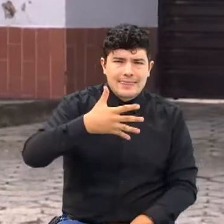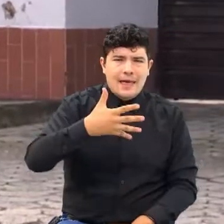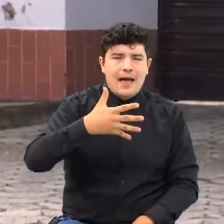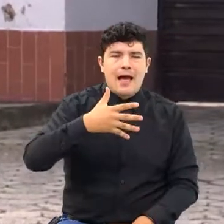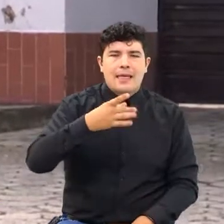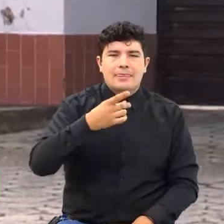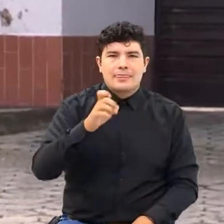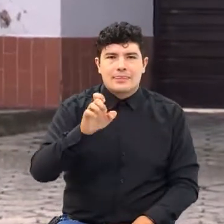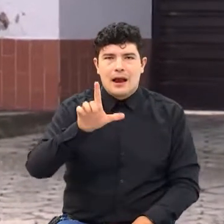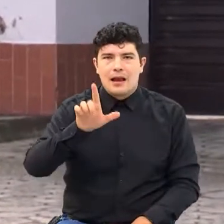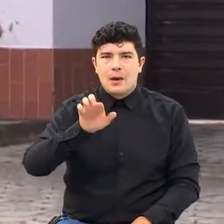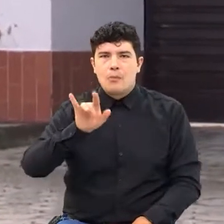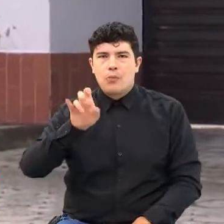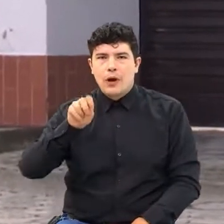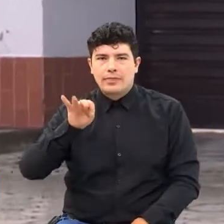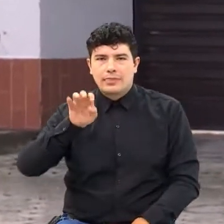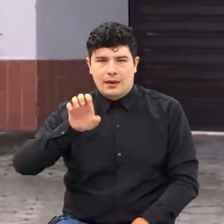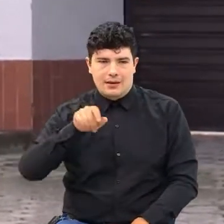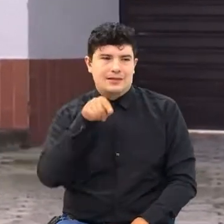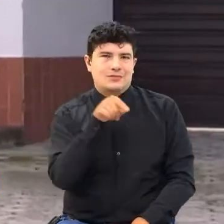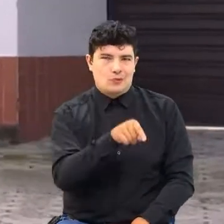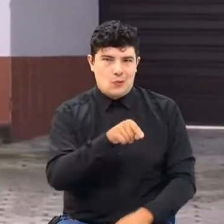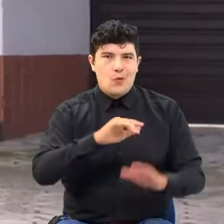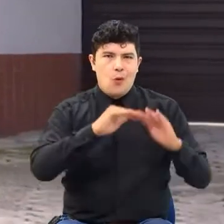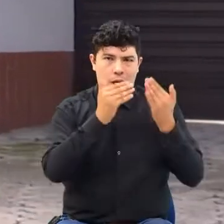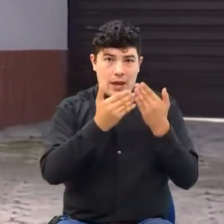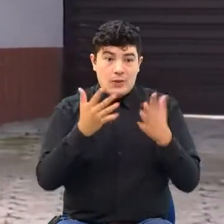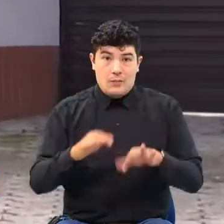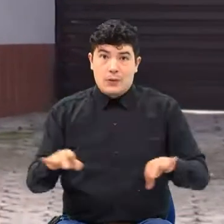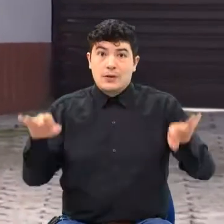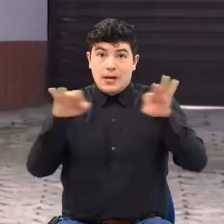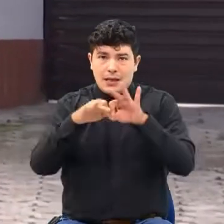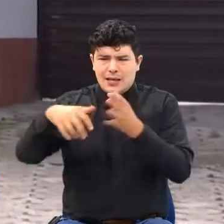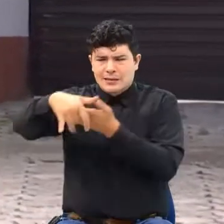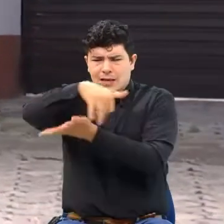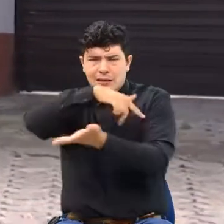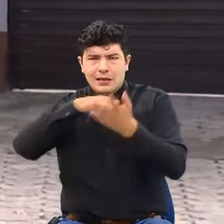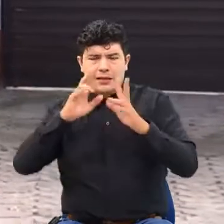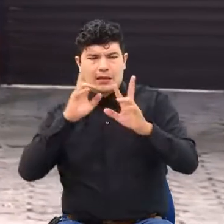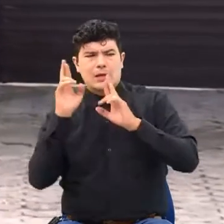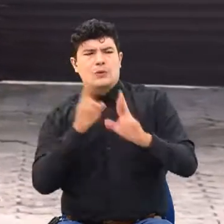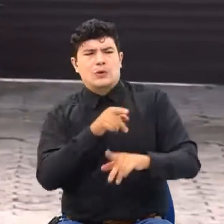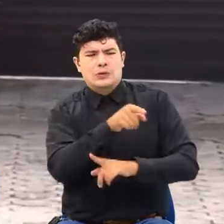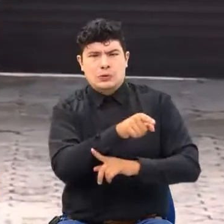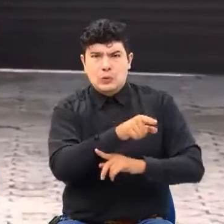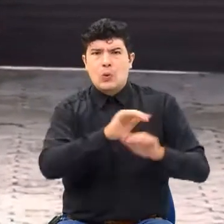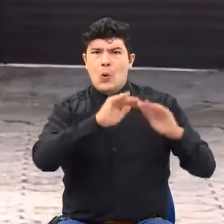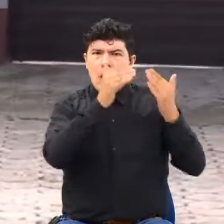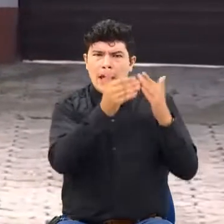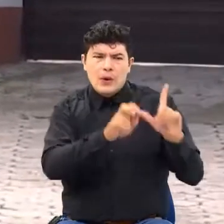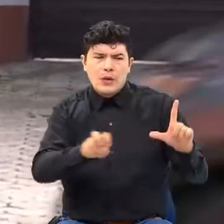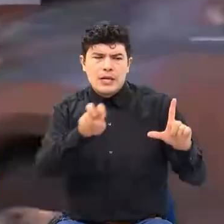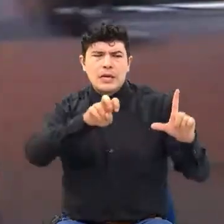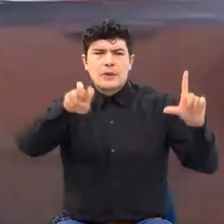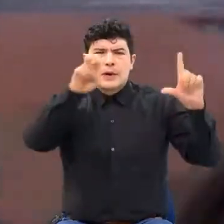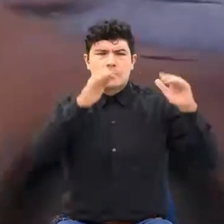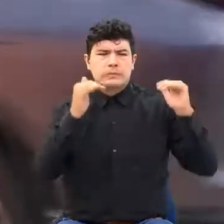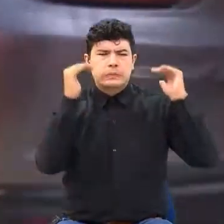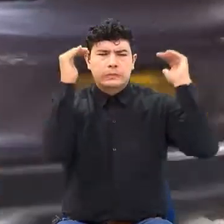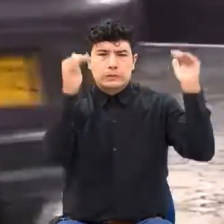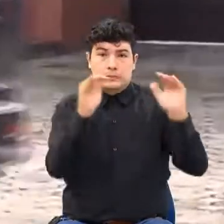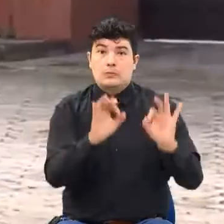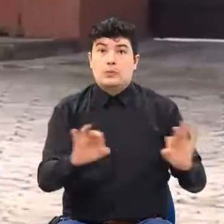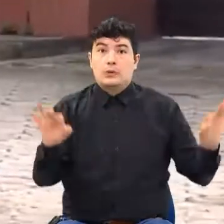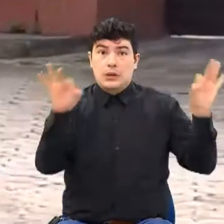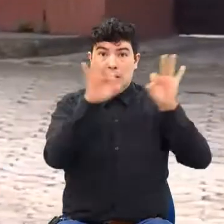los colegios que ha sido insigne para el departamento de Santander y también uno de los mejores rankeados educativamente hablando en el